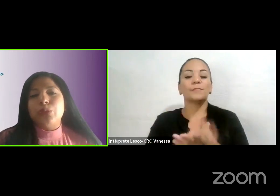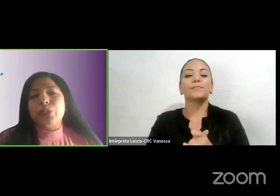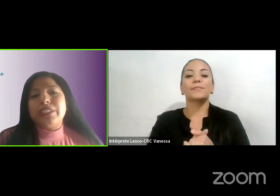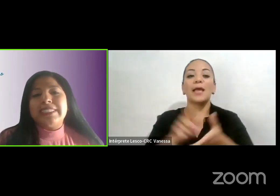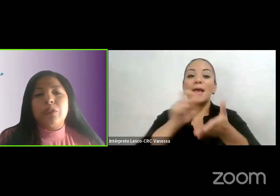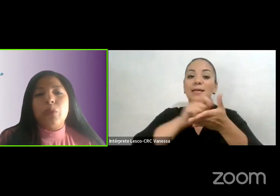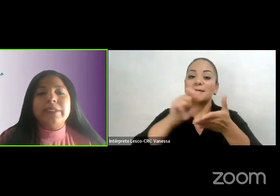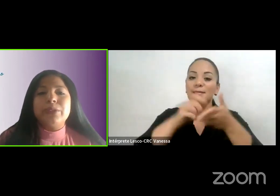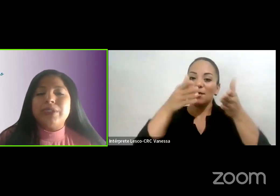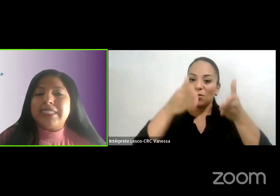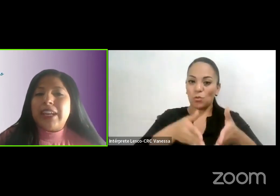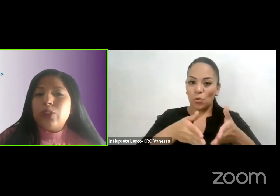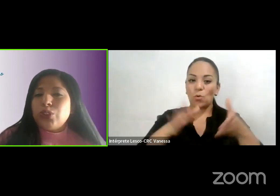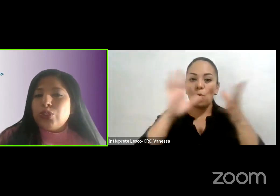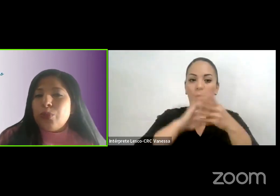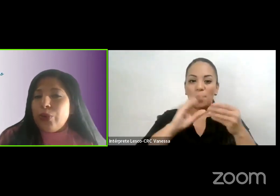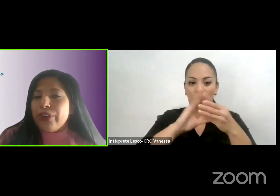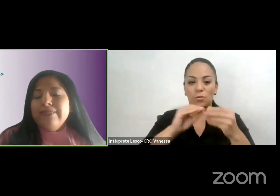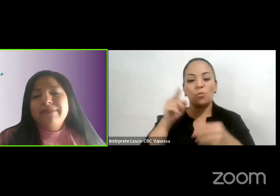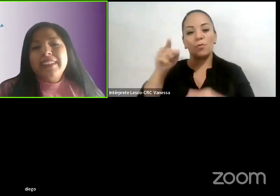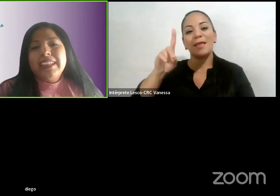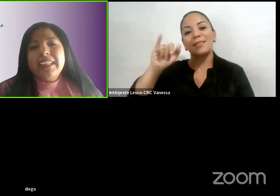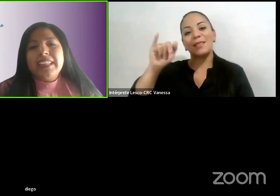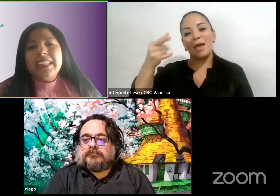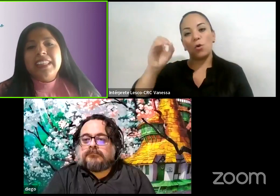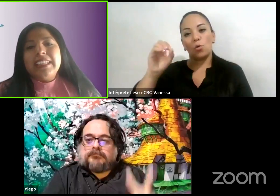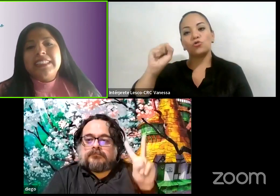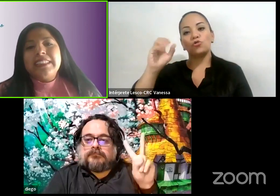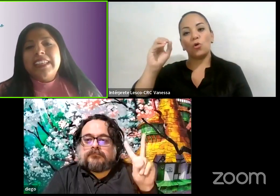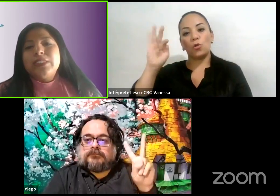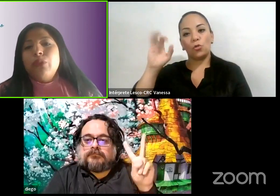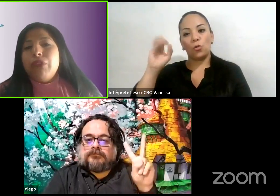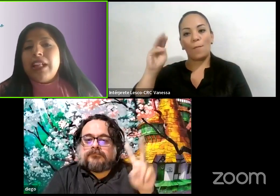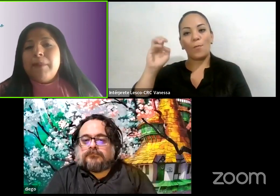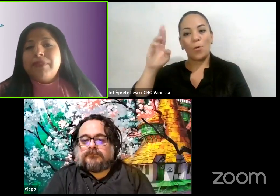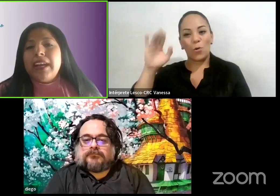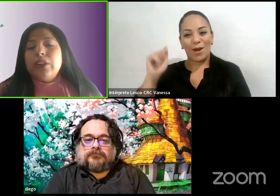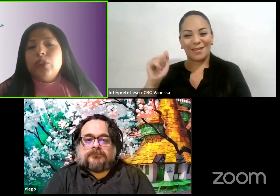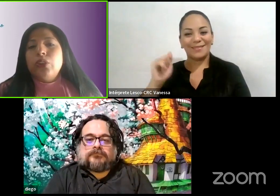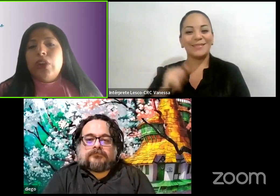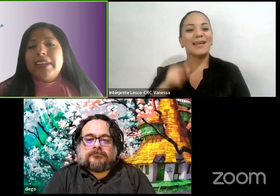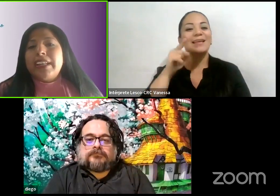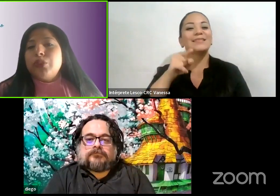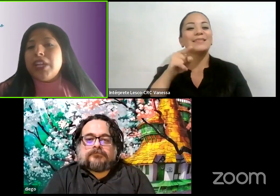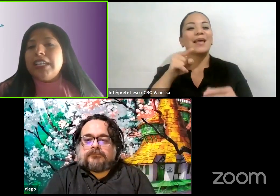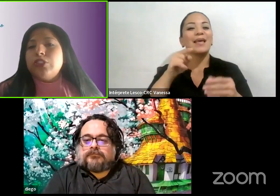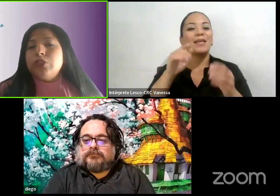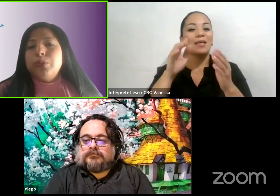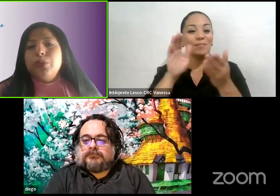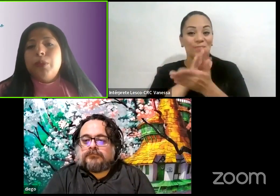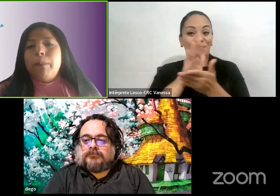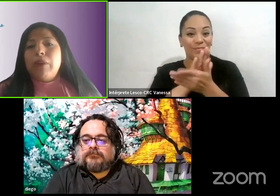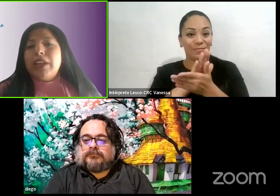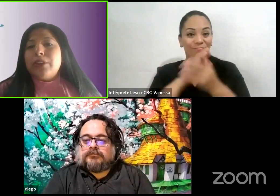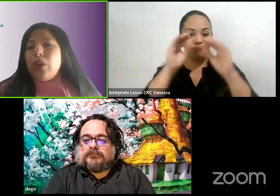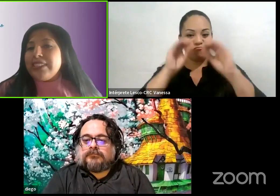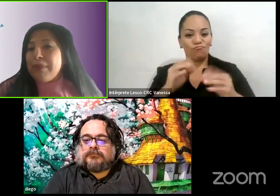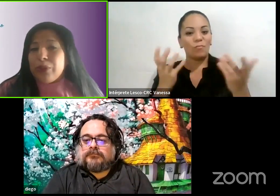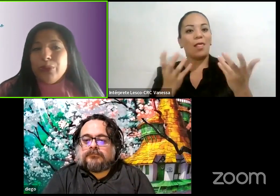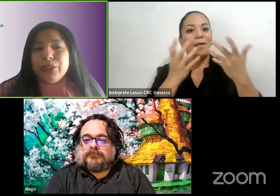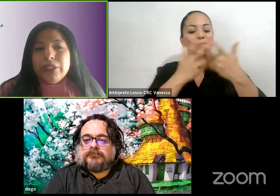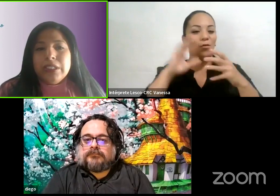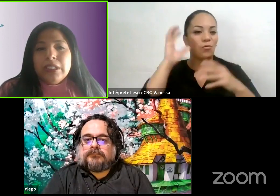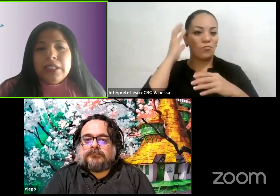el autor de este cuento es Diego Soto Mora y este texto fue adaptado a radioteatro por Paula